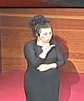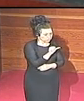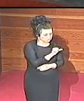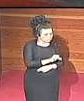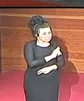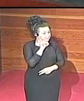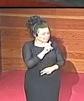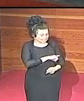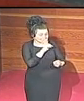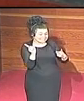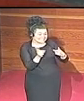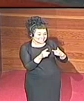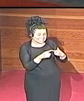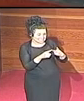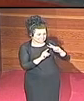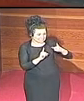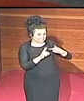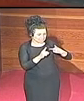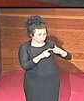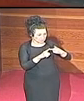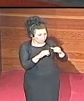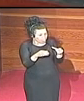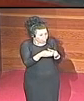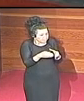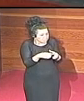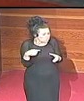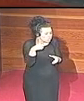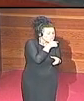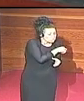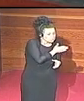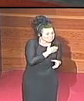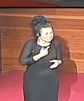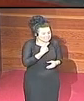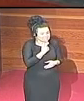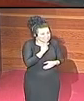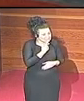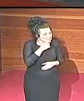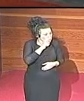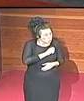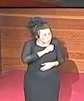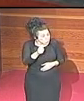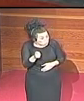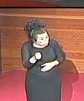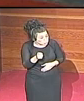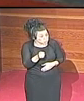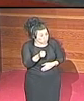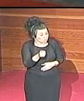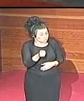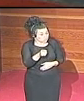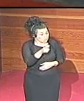Segunda mentira: la minoría rusa, es decir, los ciudadanos ucranianos de origen